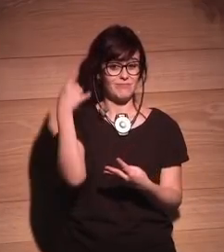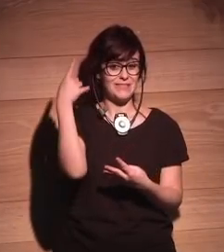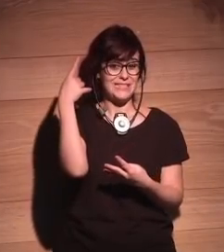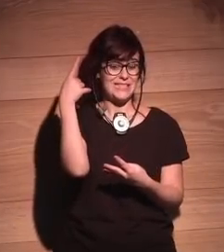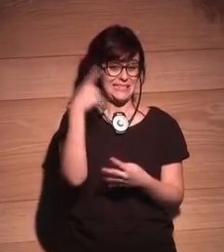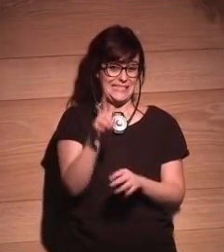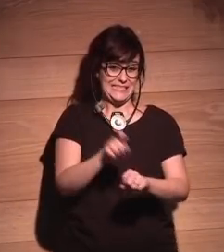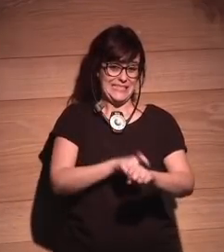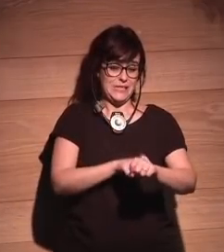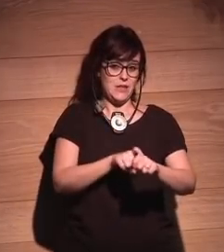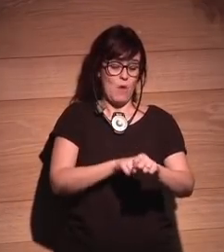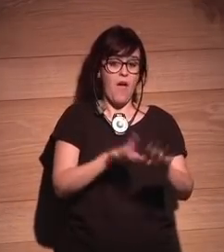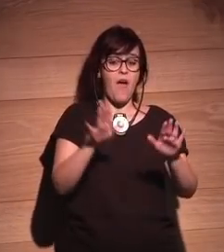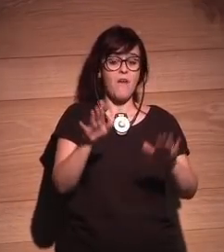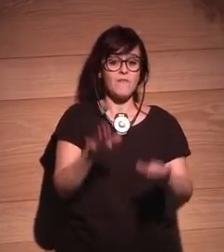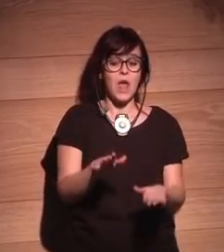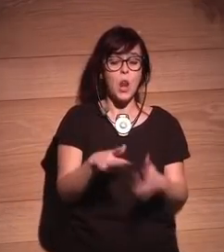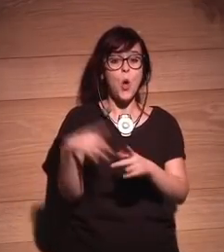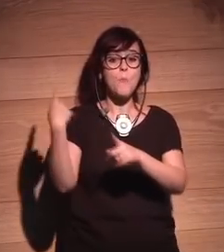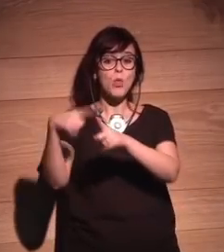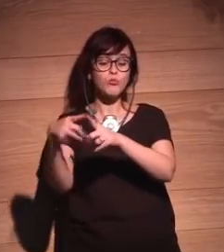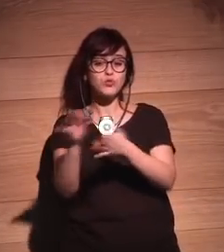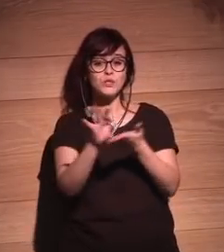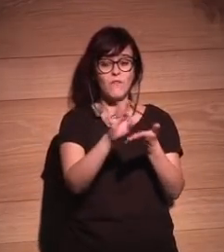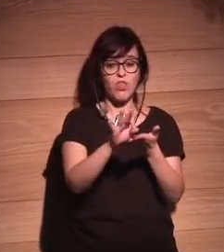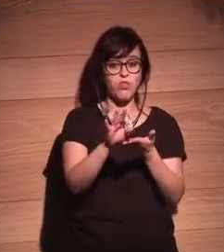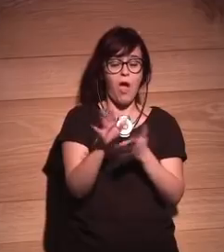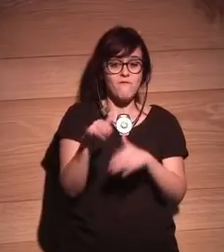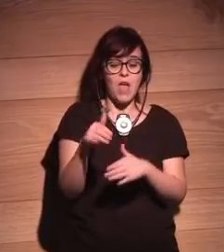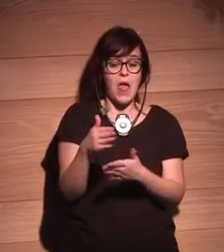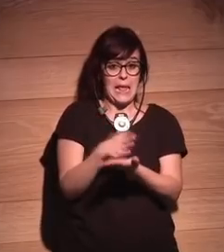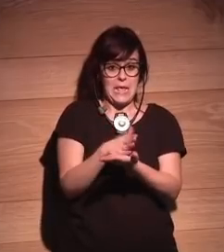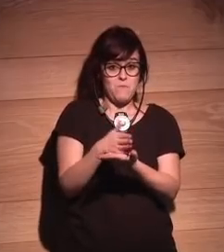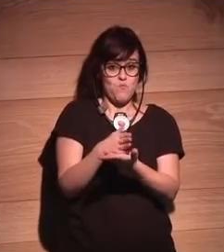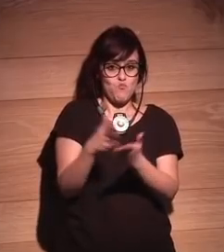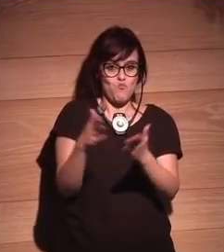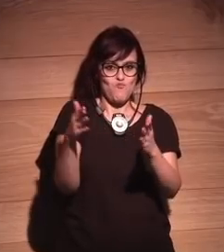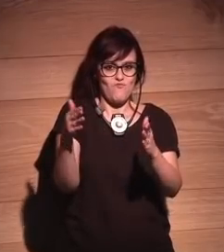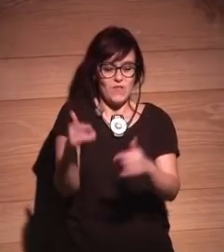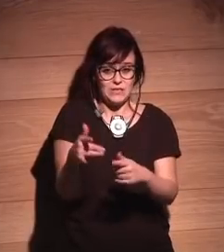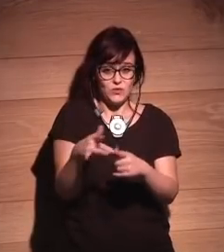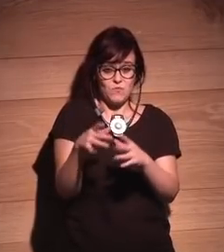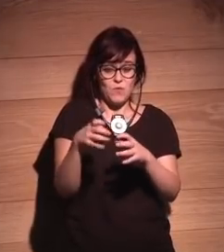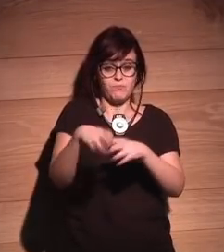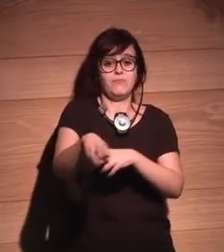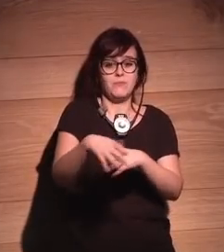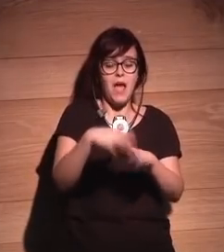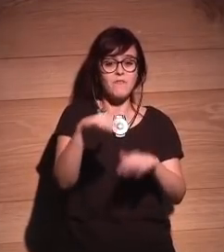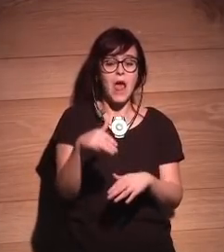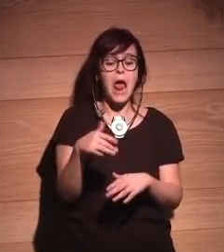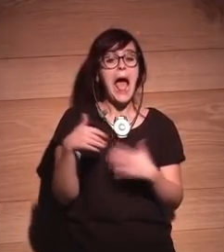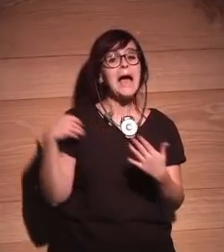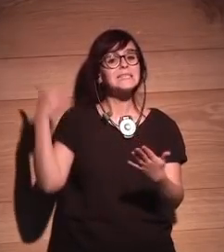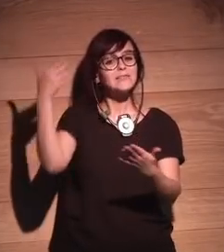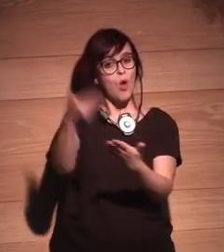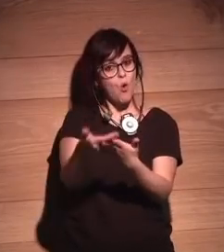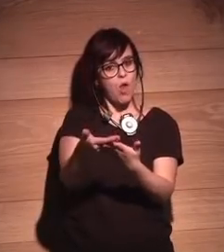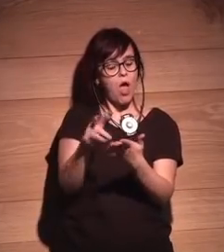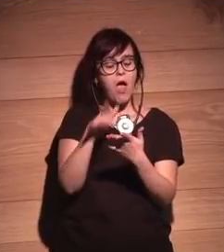caracterizado es por la desintermediación de muchos productos y muchos servicios. Al fin y al cabo, los medios de comunicación han sido intermediarios, ¿no?, entre la